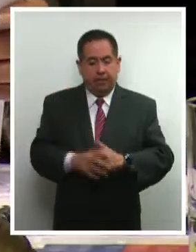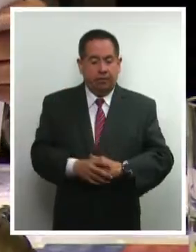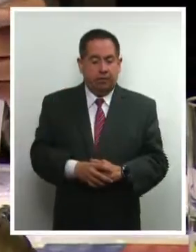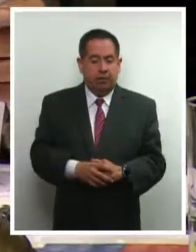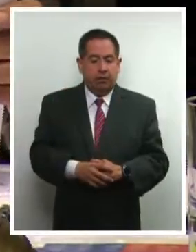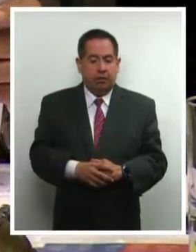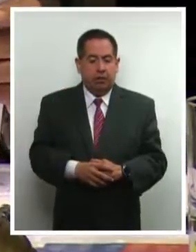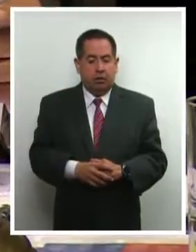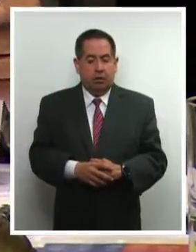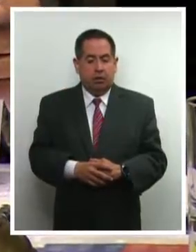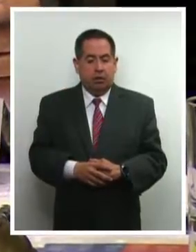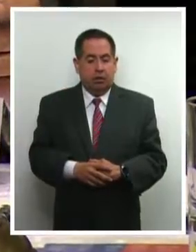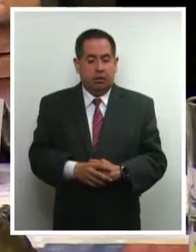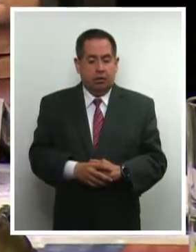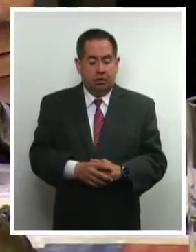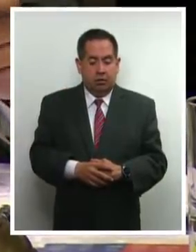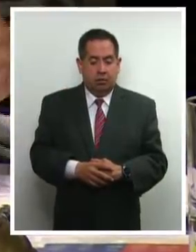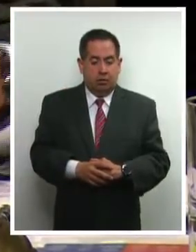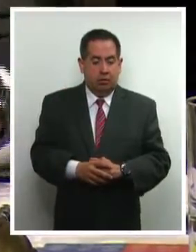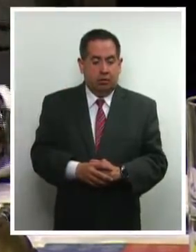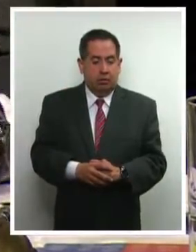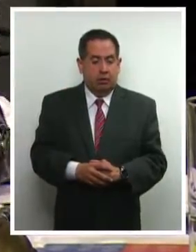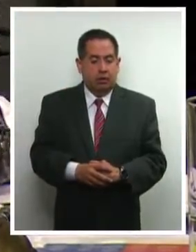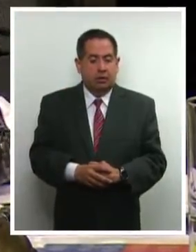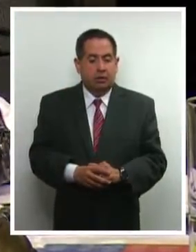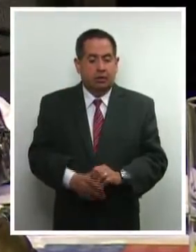pero eso está totalmente...